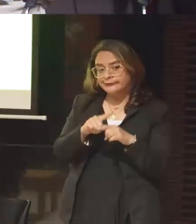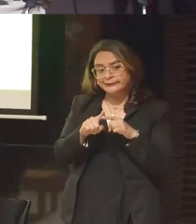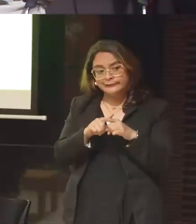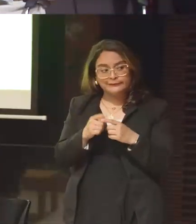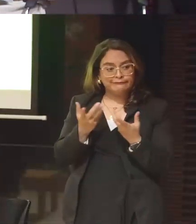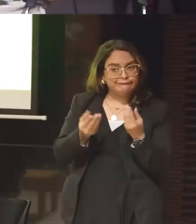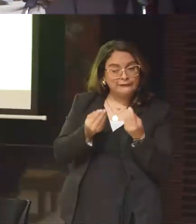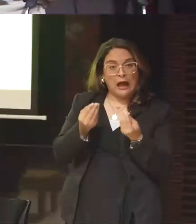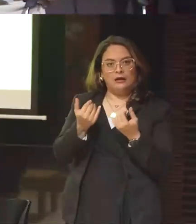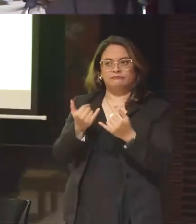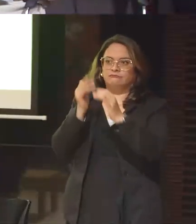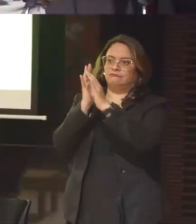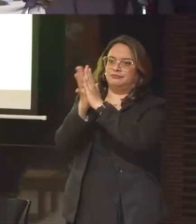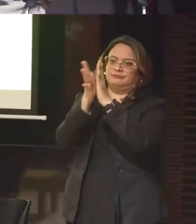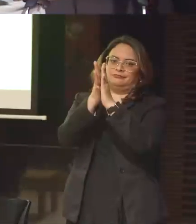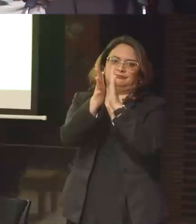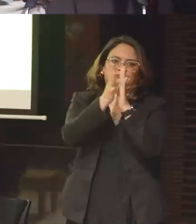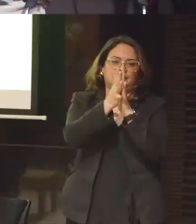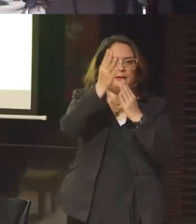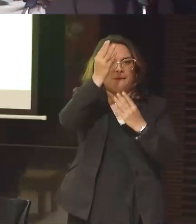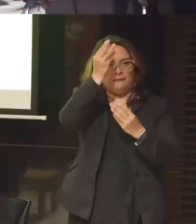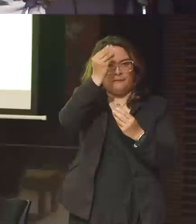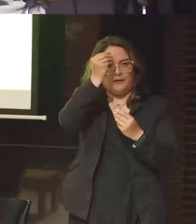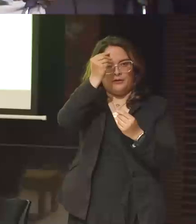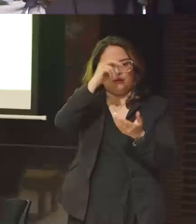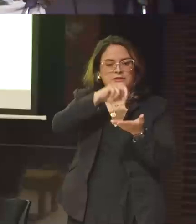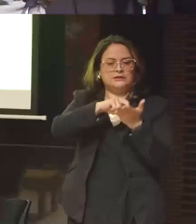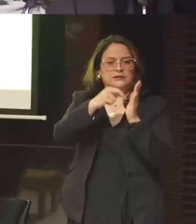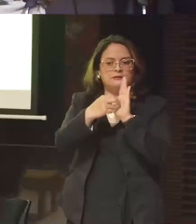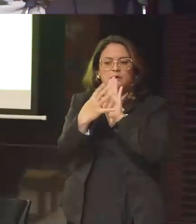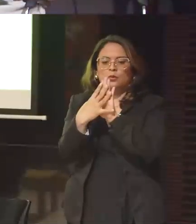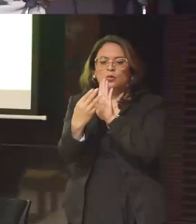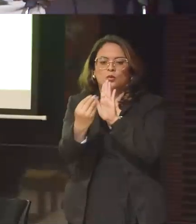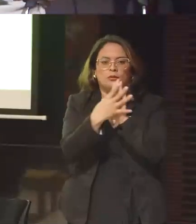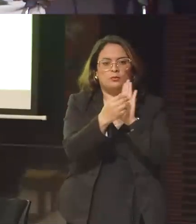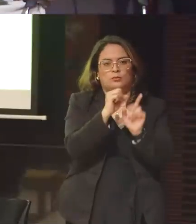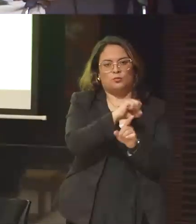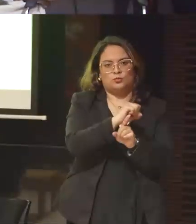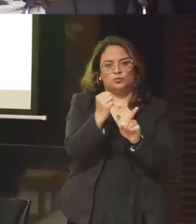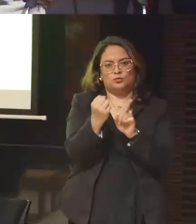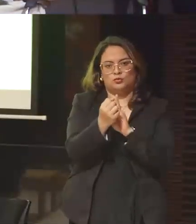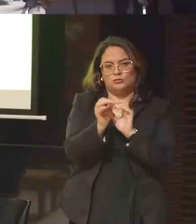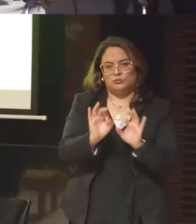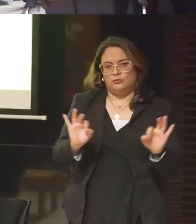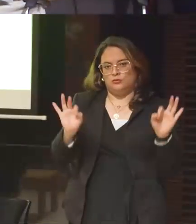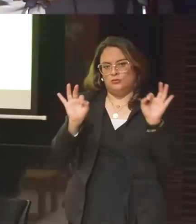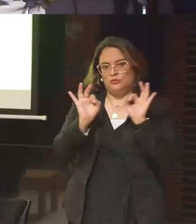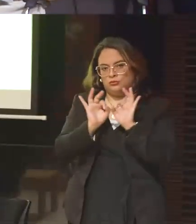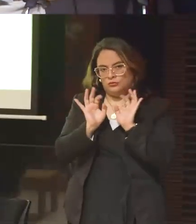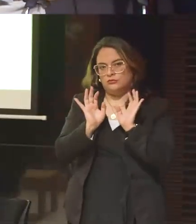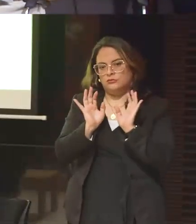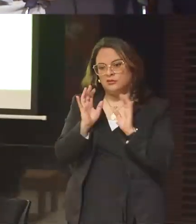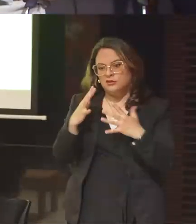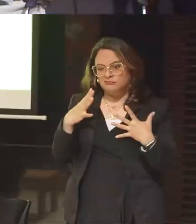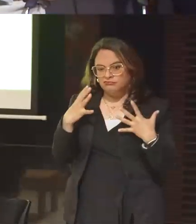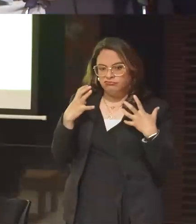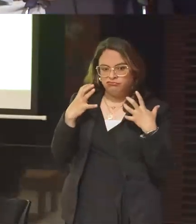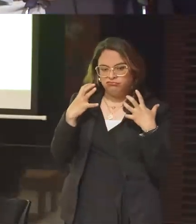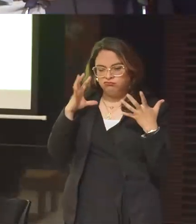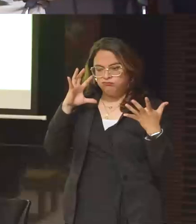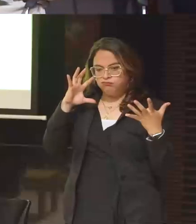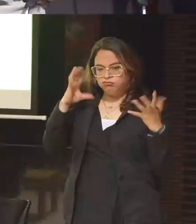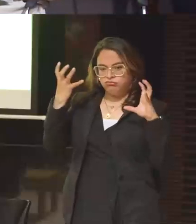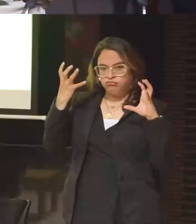los valores, y se vuelve también nuestra regla social, y es no importa cuánta frustración, eso no me